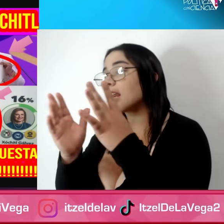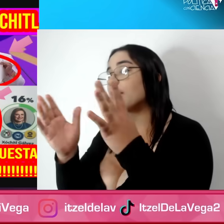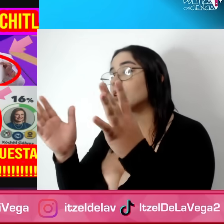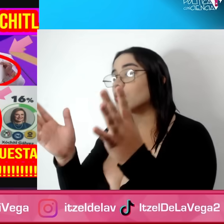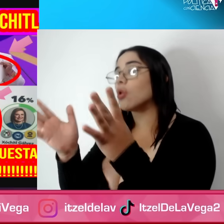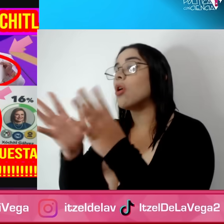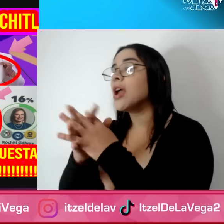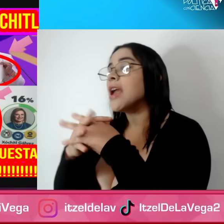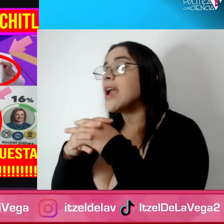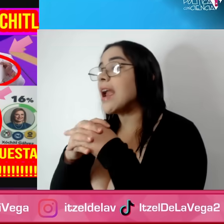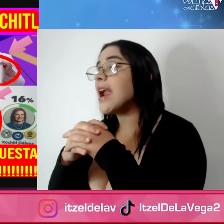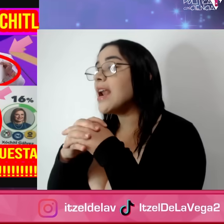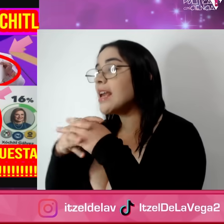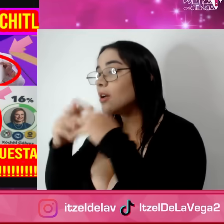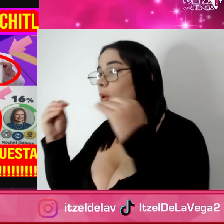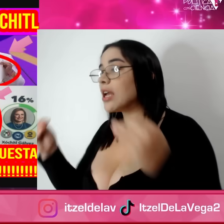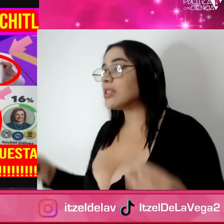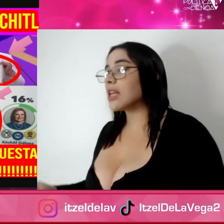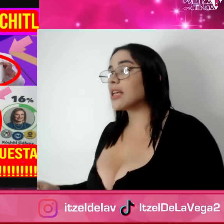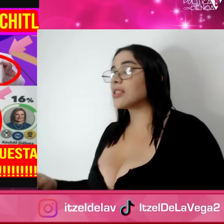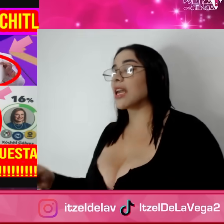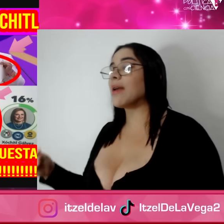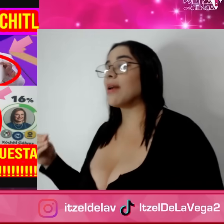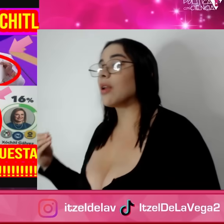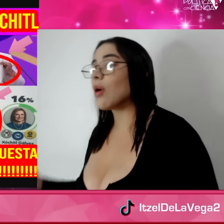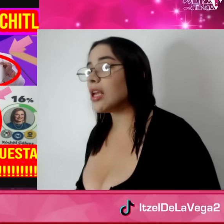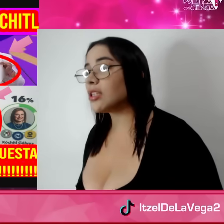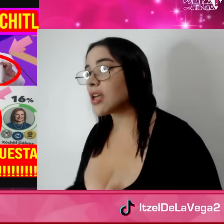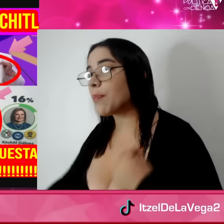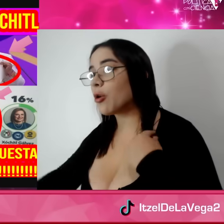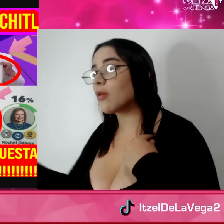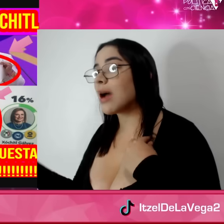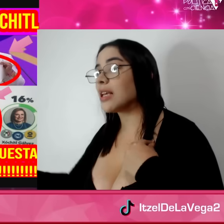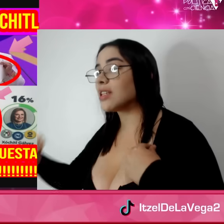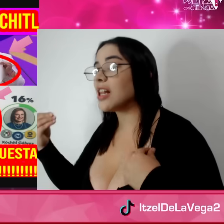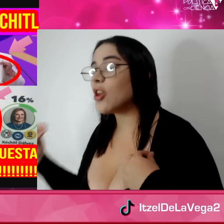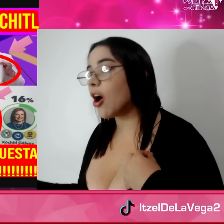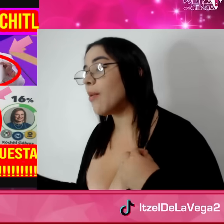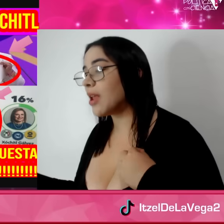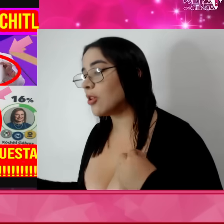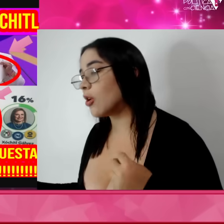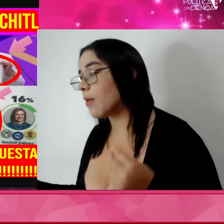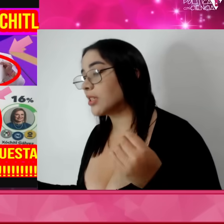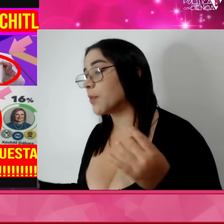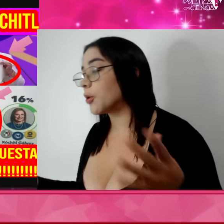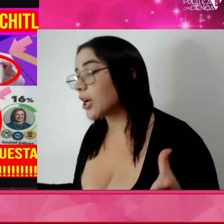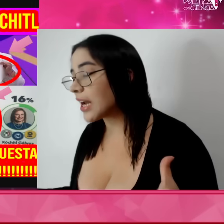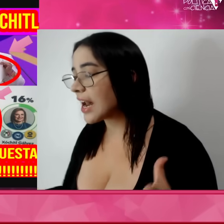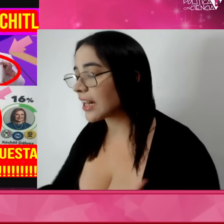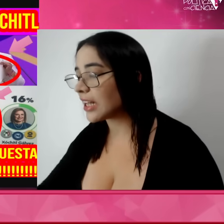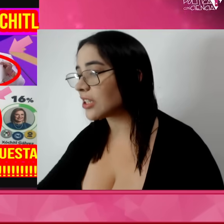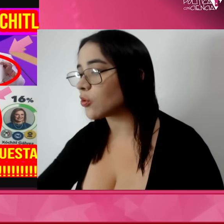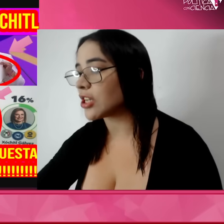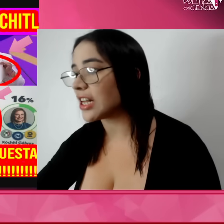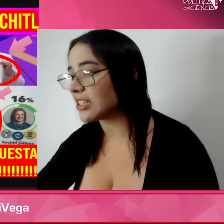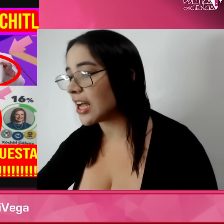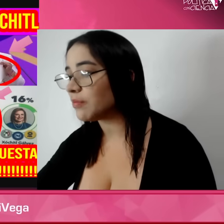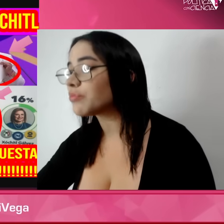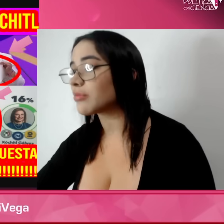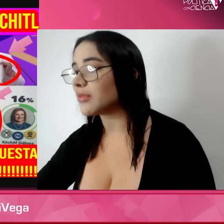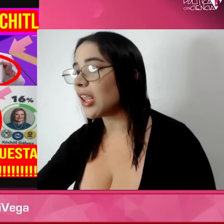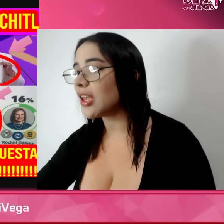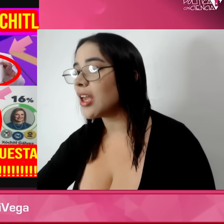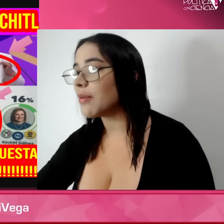la rebasó en encuestas. ¡Qué vergüenza! Por más del doble, no lo vas a poder creer. Quédate a escuchar